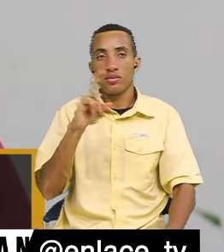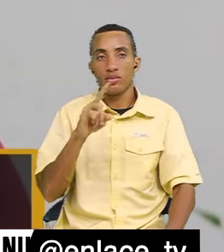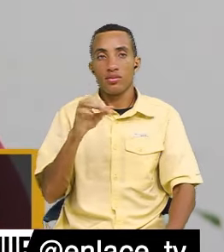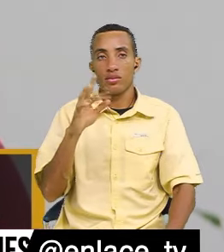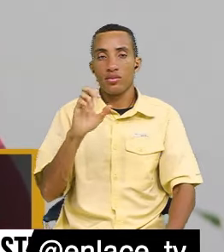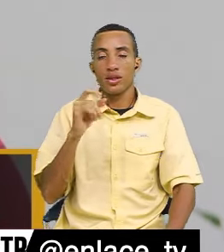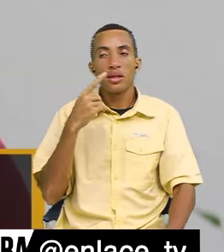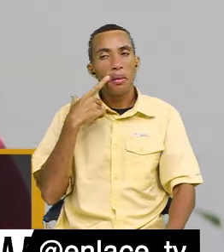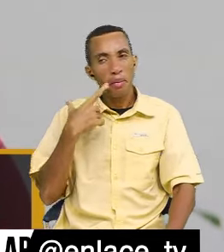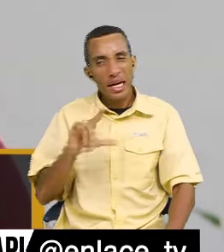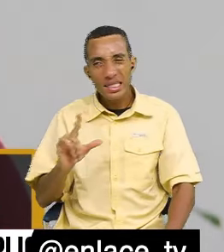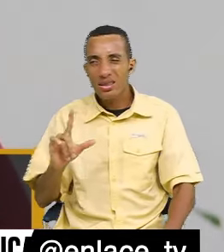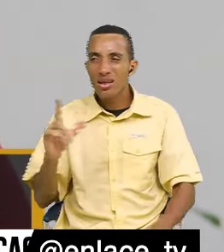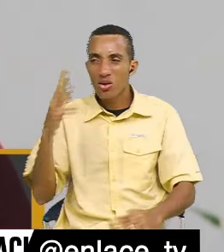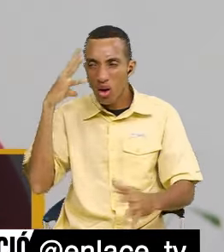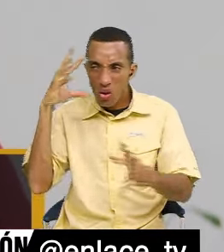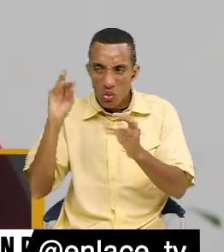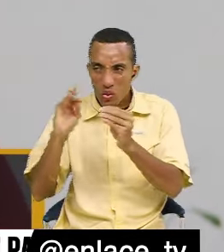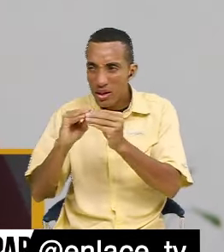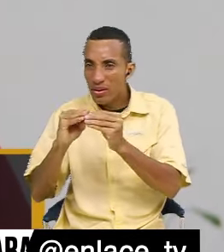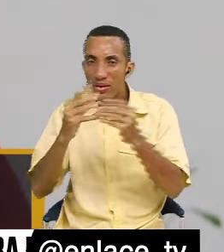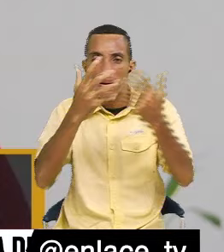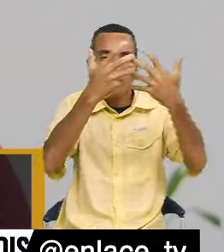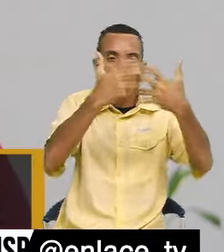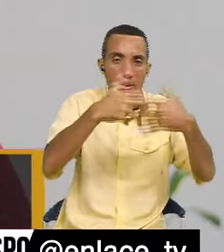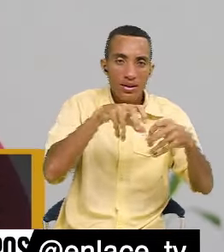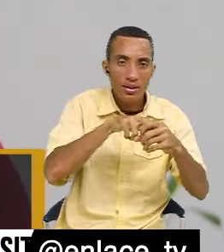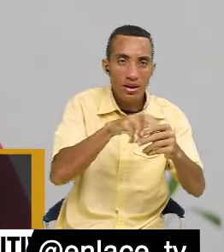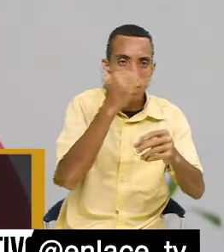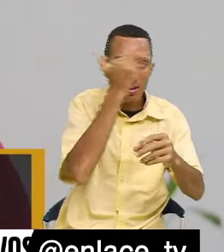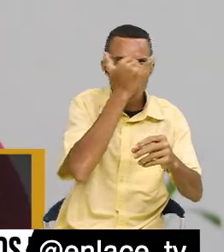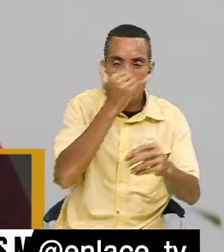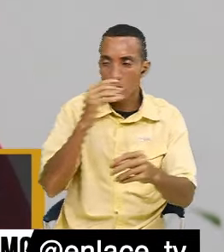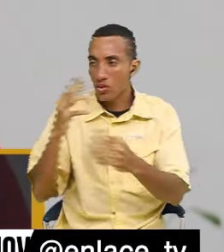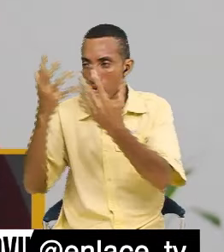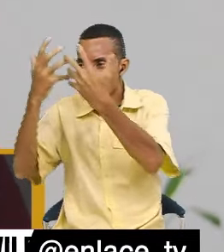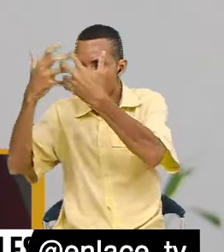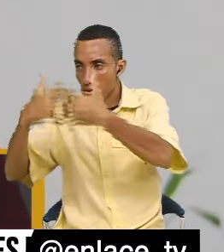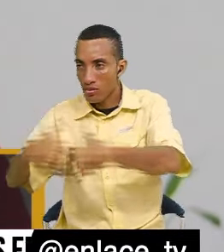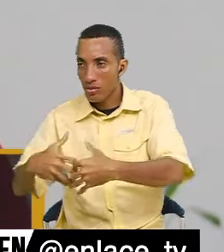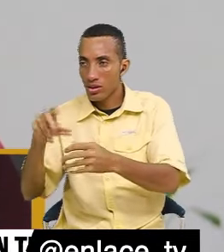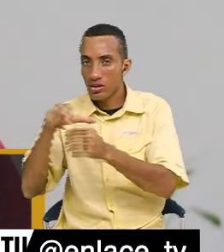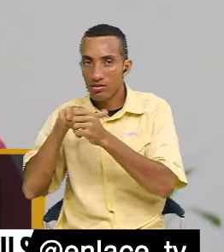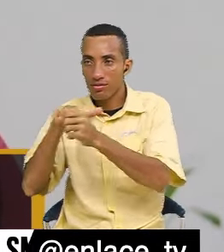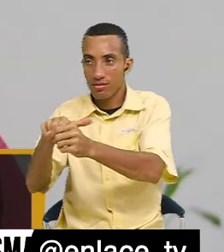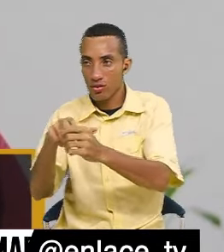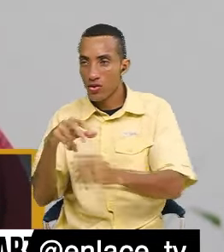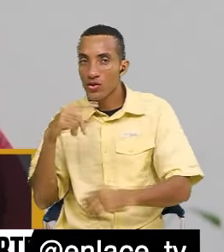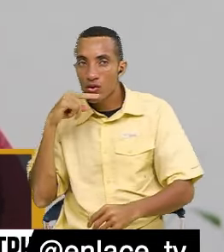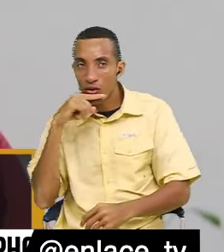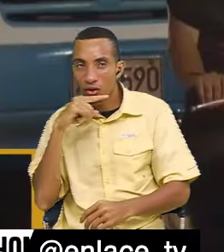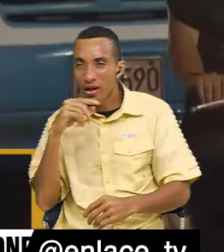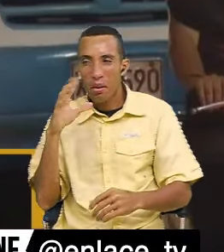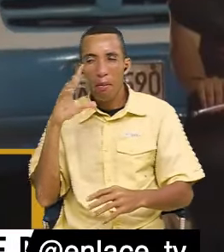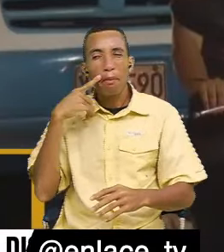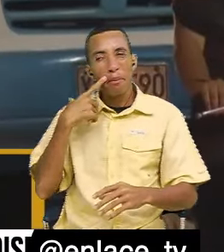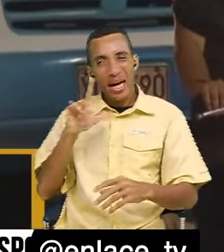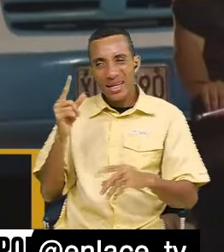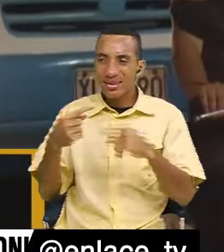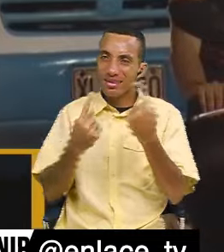interés que tiene la administración municipal de celebrar el convenio para el primer día de clases. Invitó el alcalde encargado a que dejen a un lado